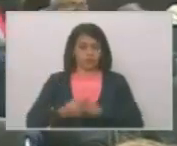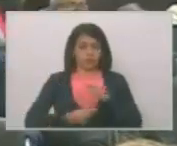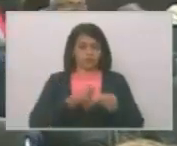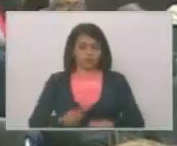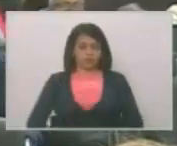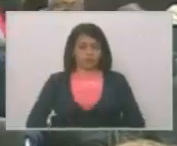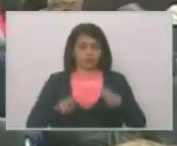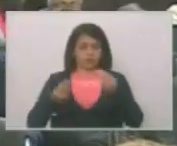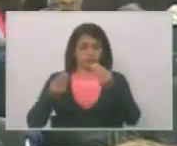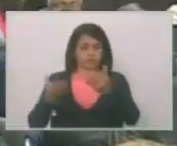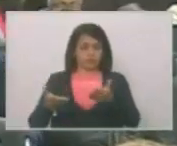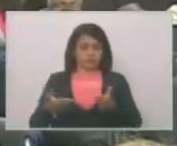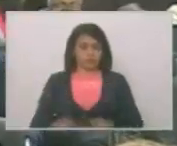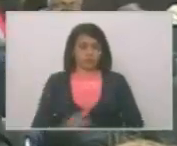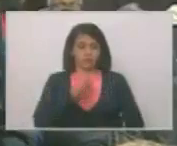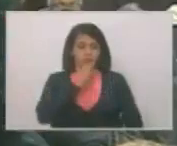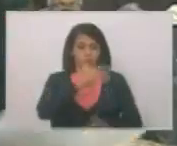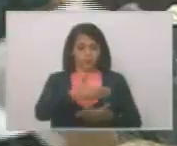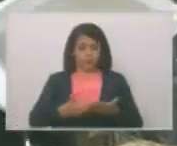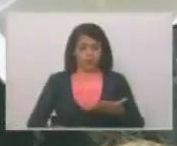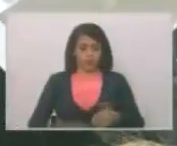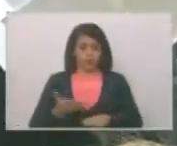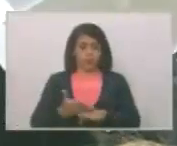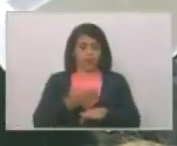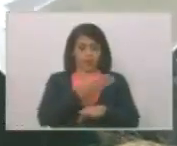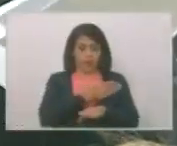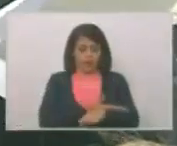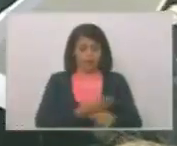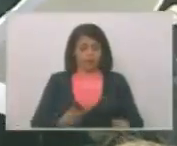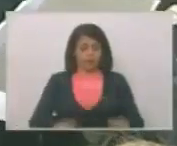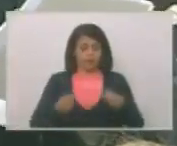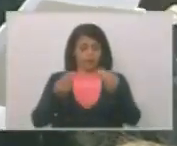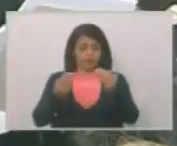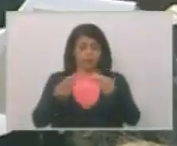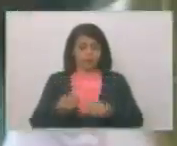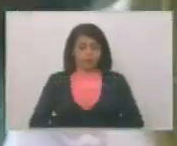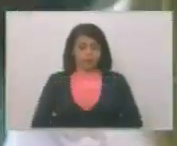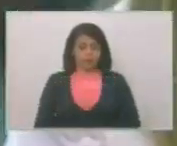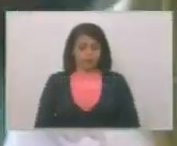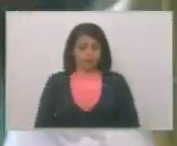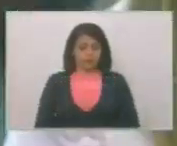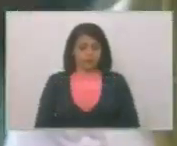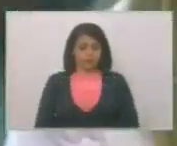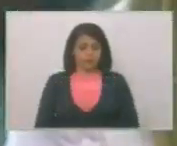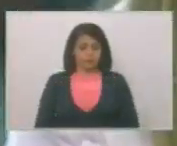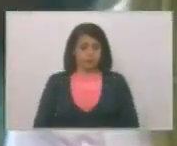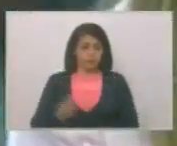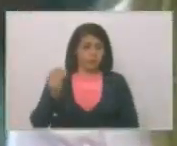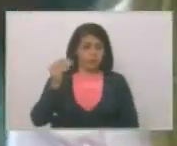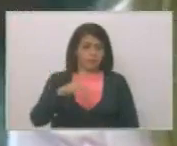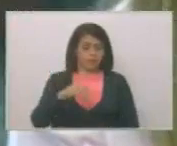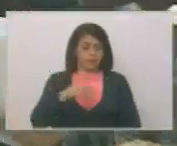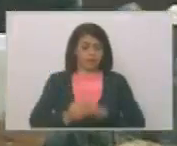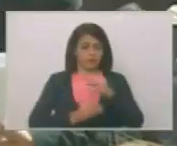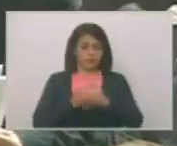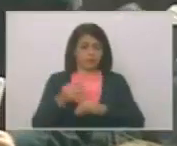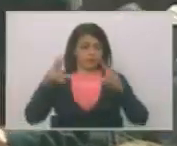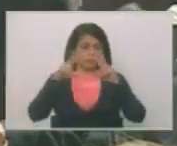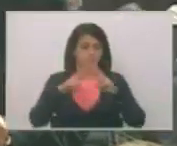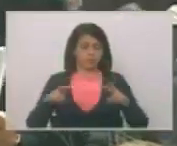entrega del informe preliminar donde se amplió una